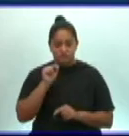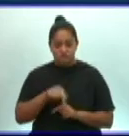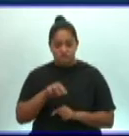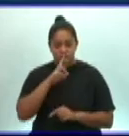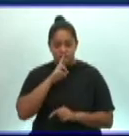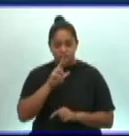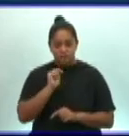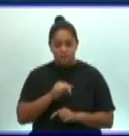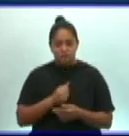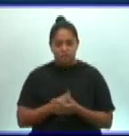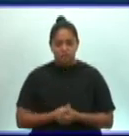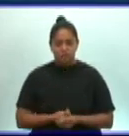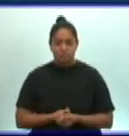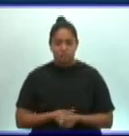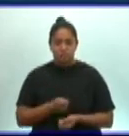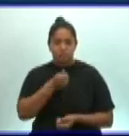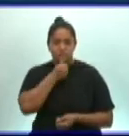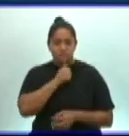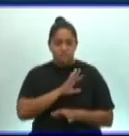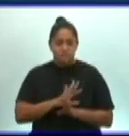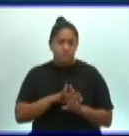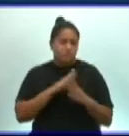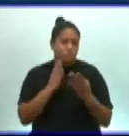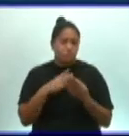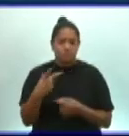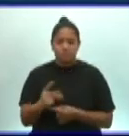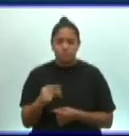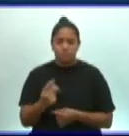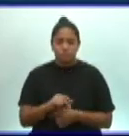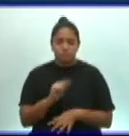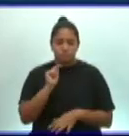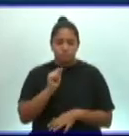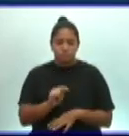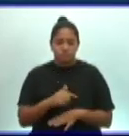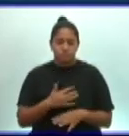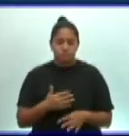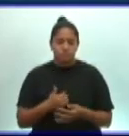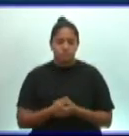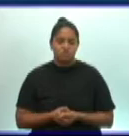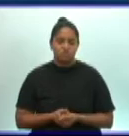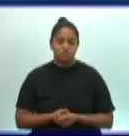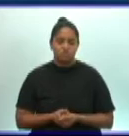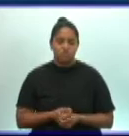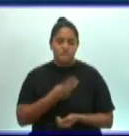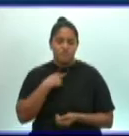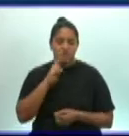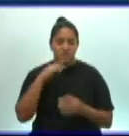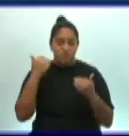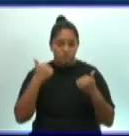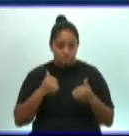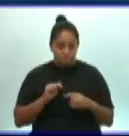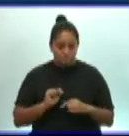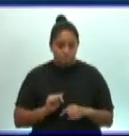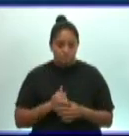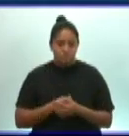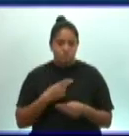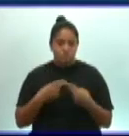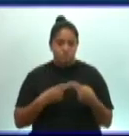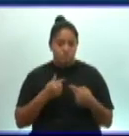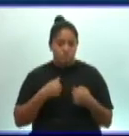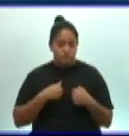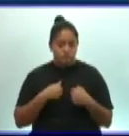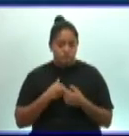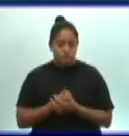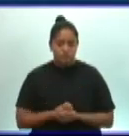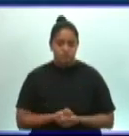son relativamente sencillos todos estos ejercicios que se ubicaron para la autoevaluación y coevaluación que ustedes podrían haber realizado